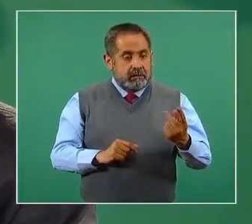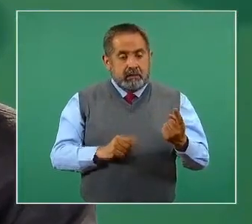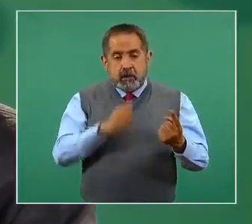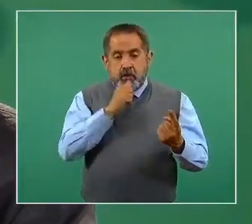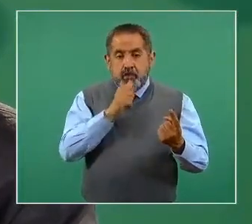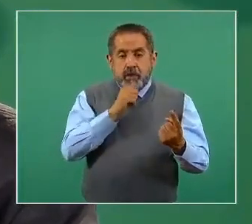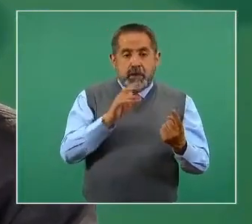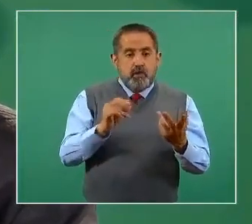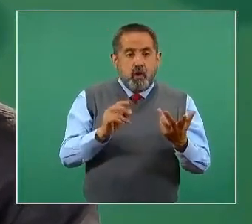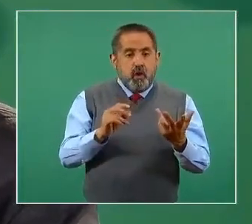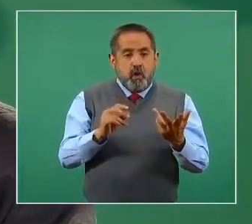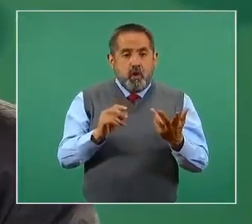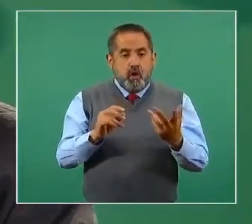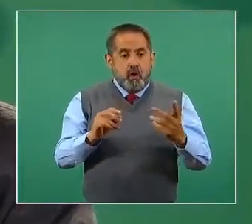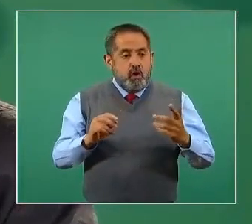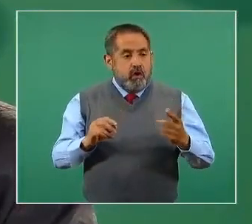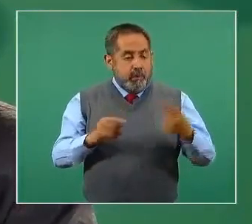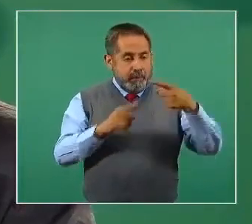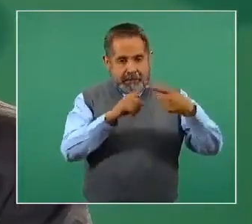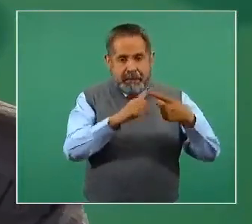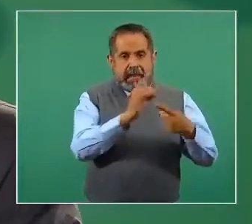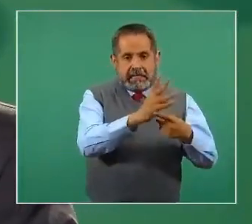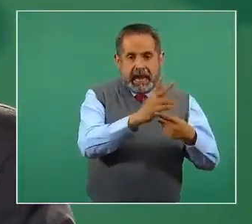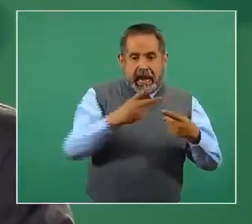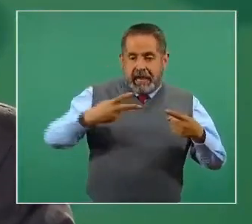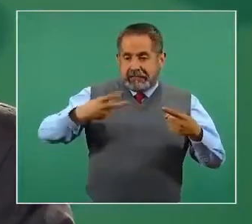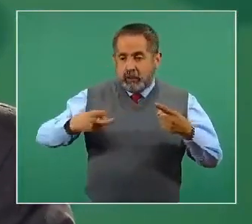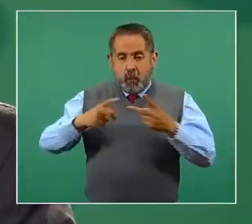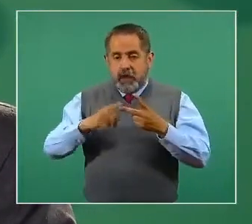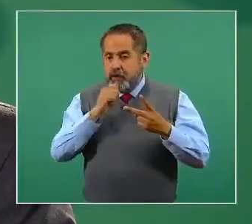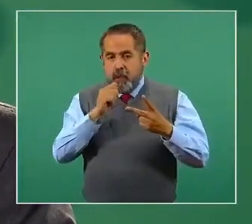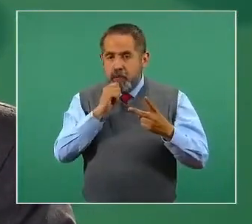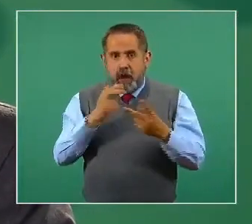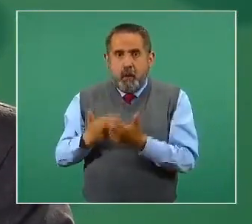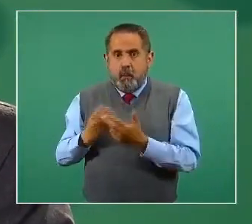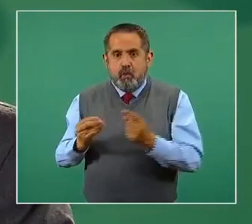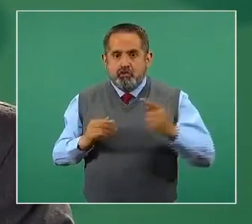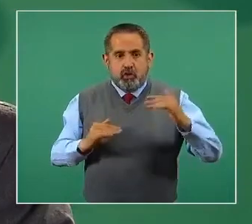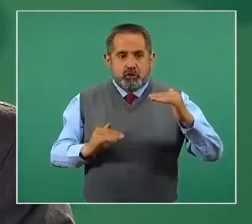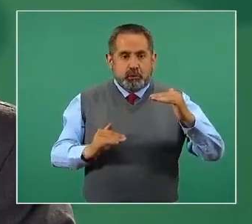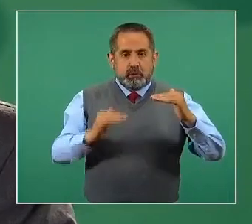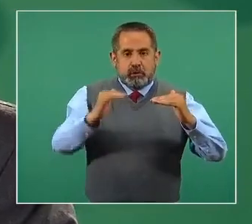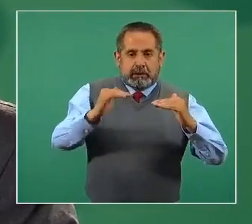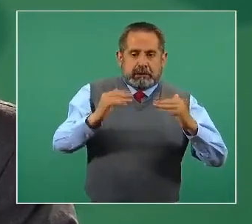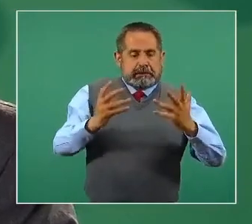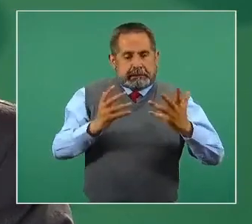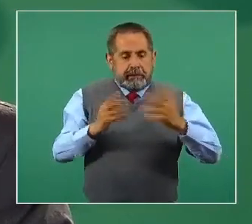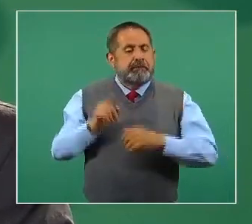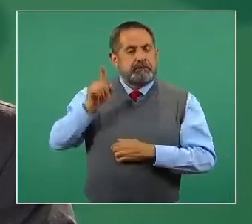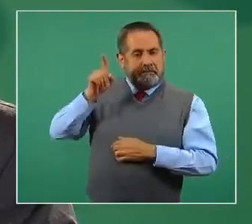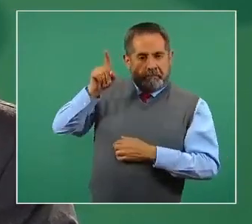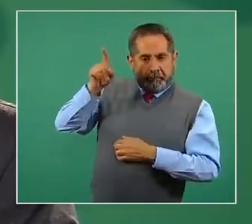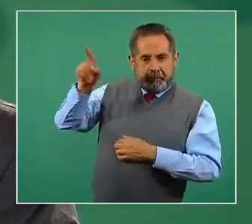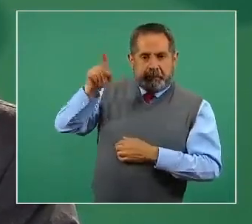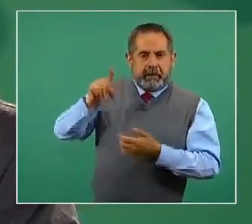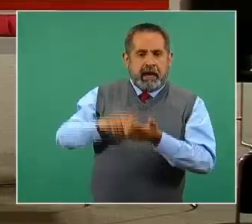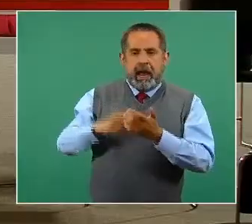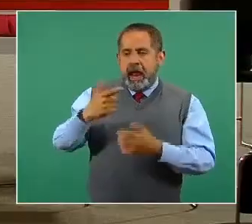todavía no está suficiente cantidad de segundas dosis. El Instituto o Centro Gamaleya de Investigación